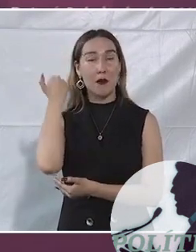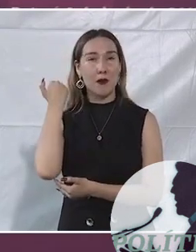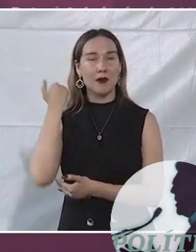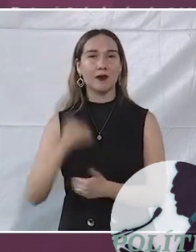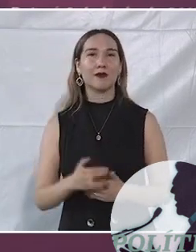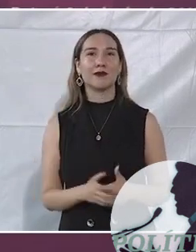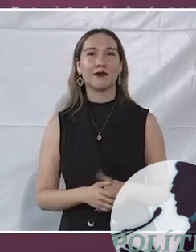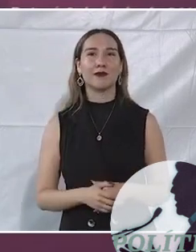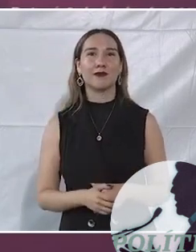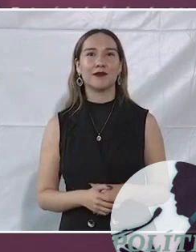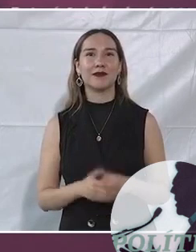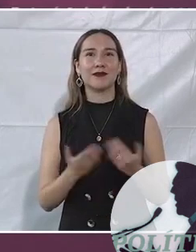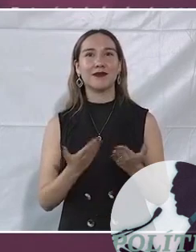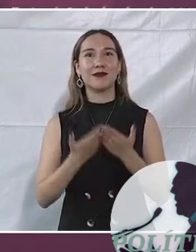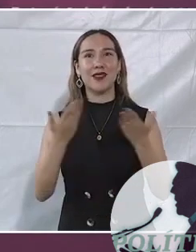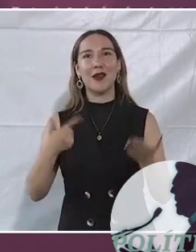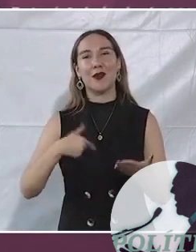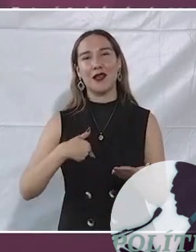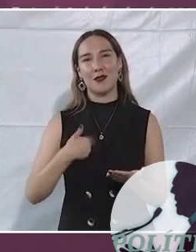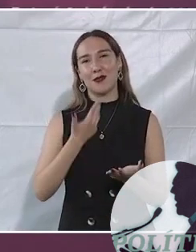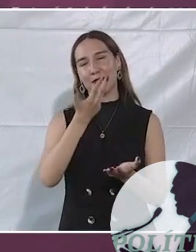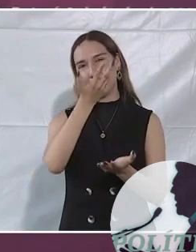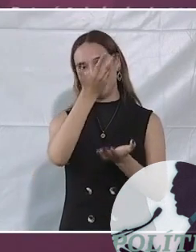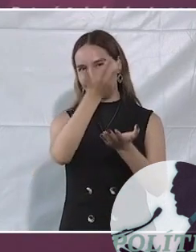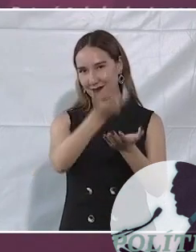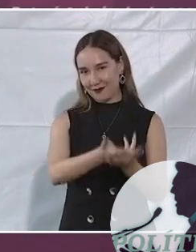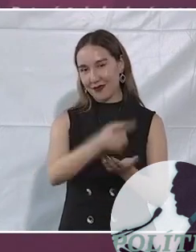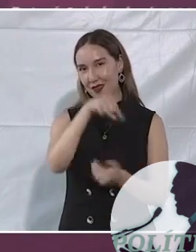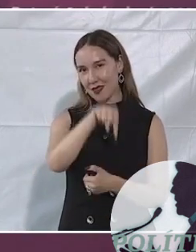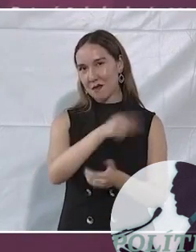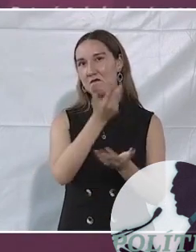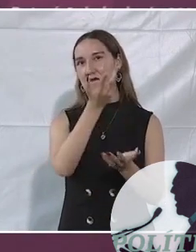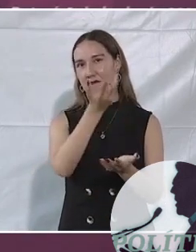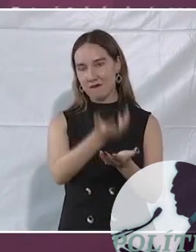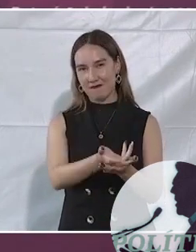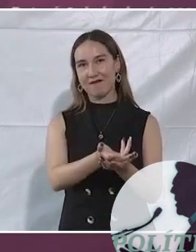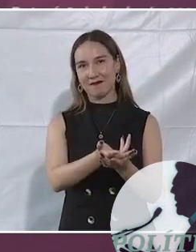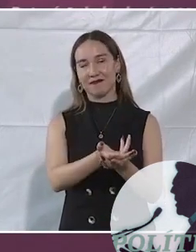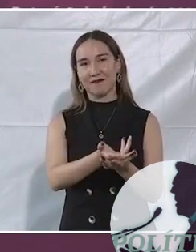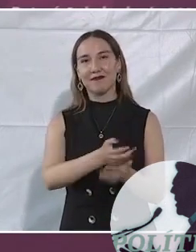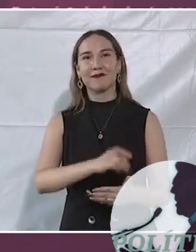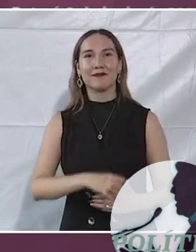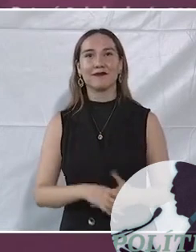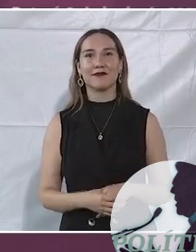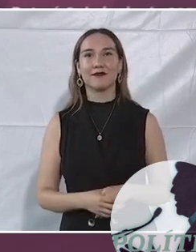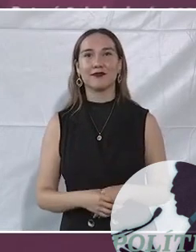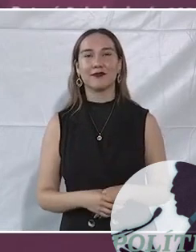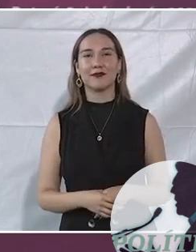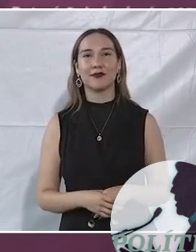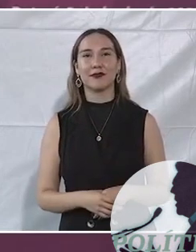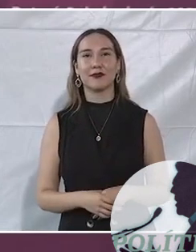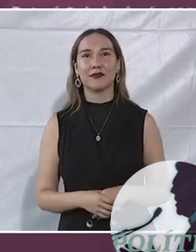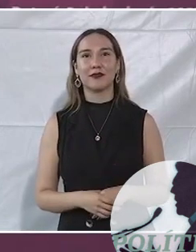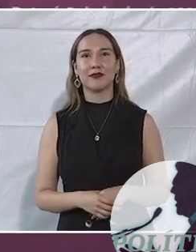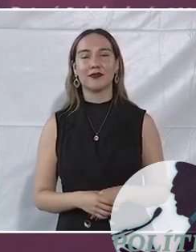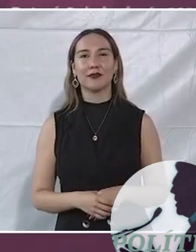nuevo a descansar. Además, ya ustedes lo saben, hay una